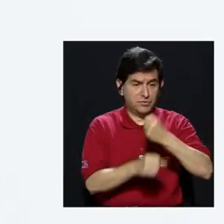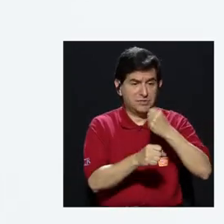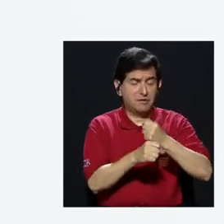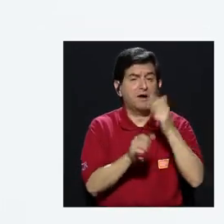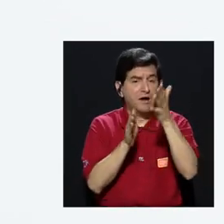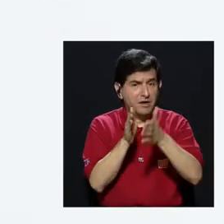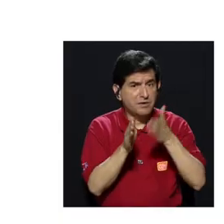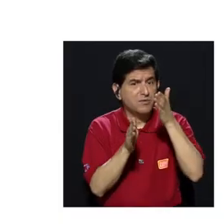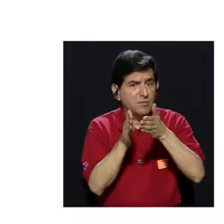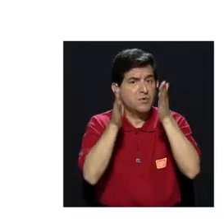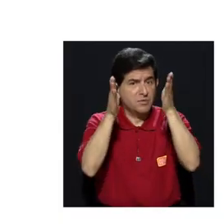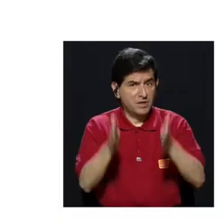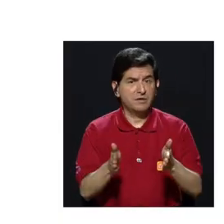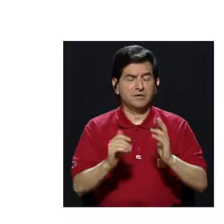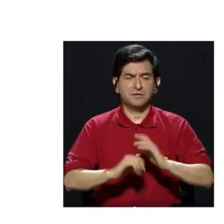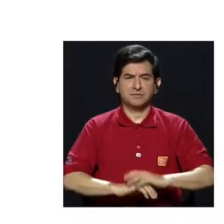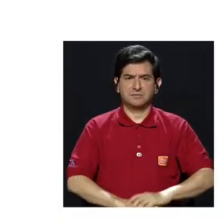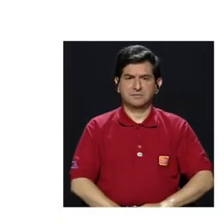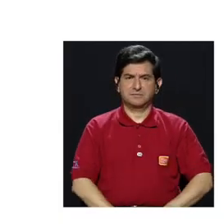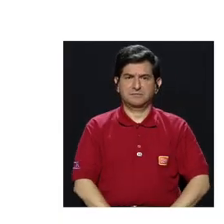como cuidadoras.